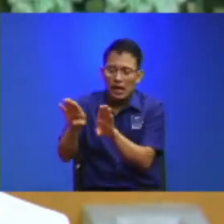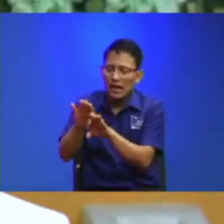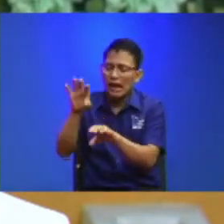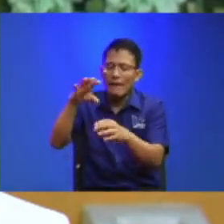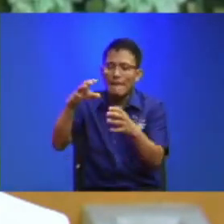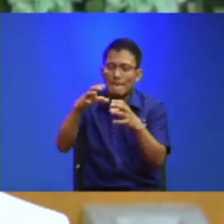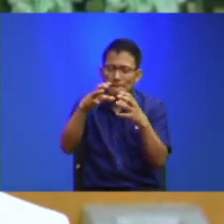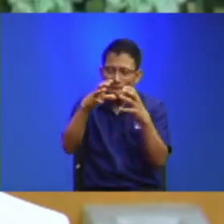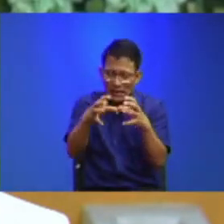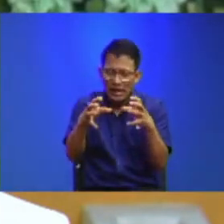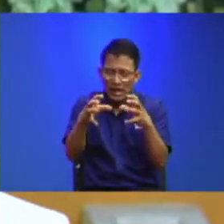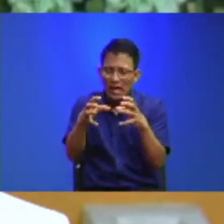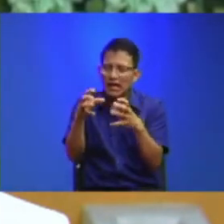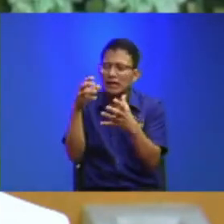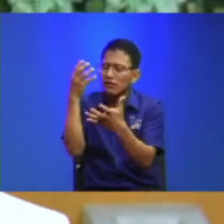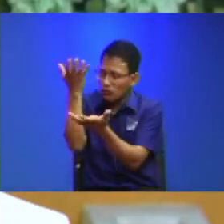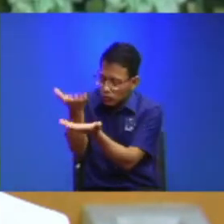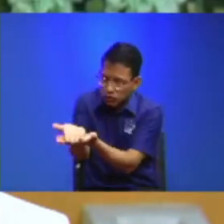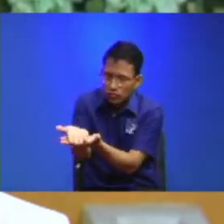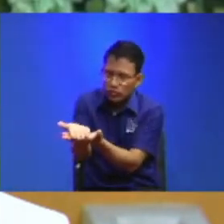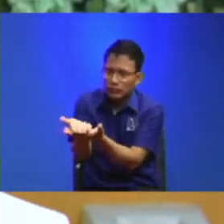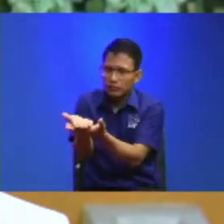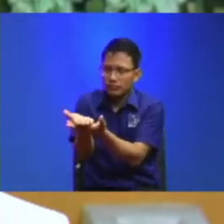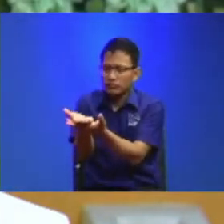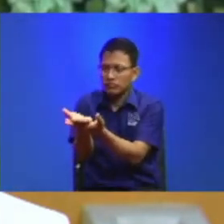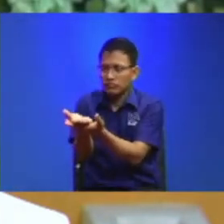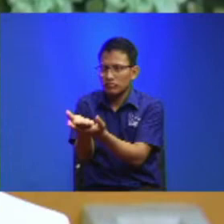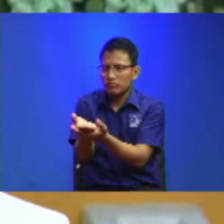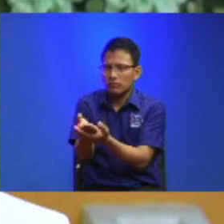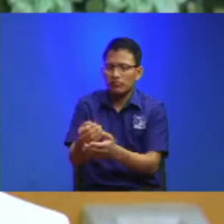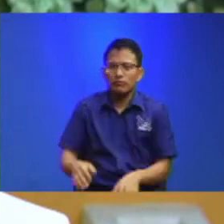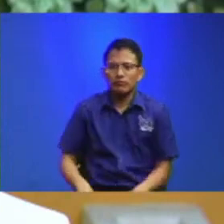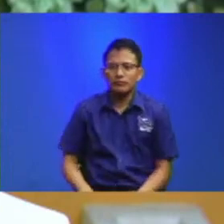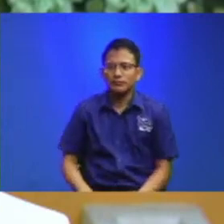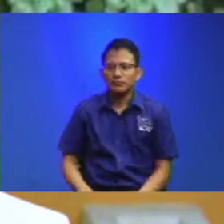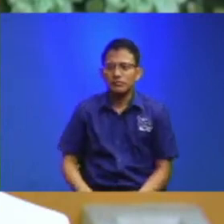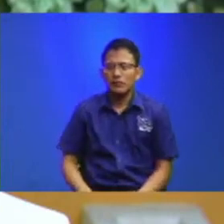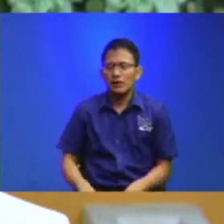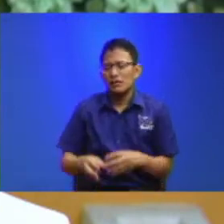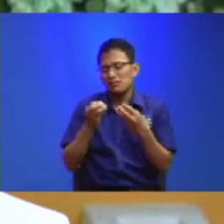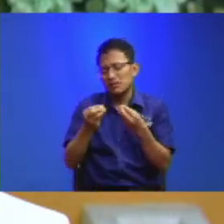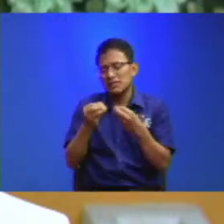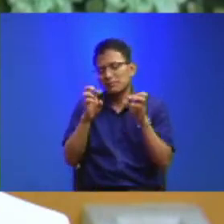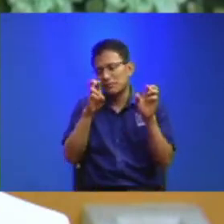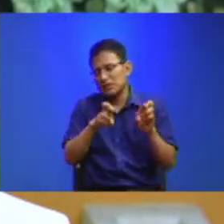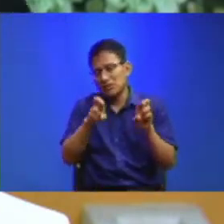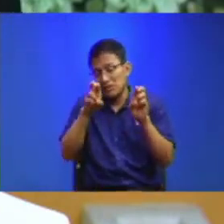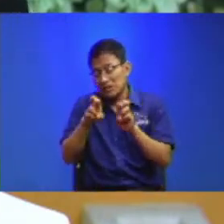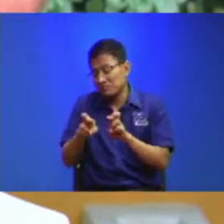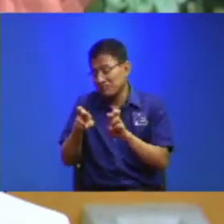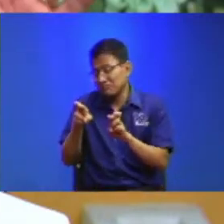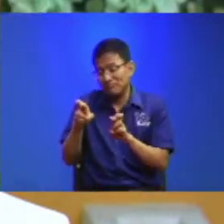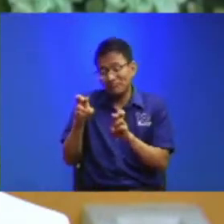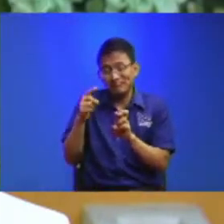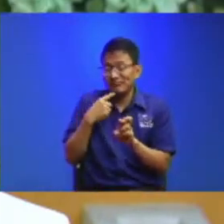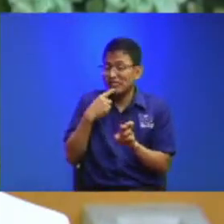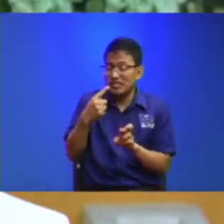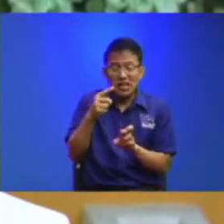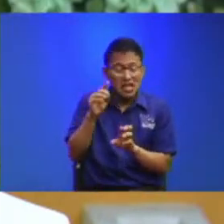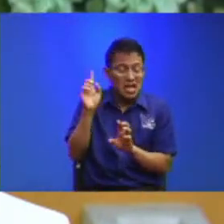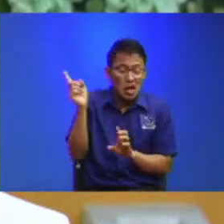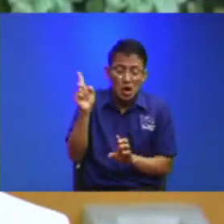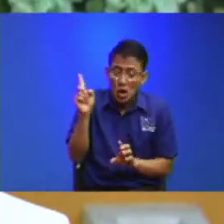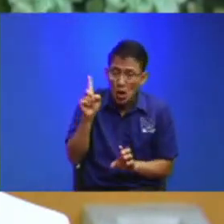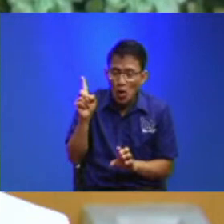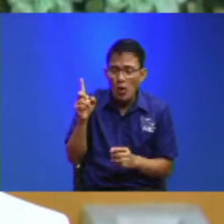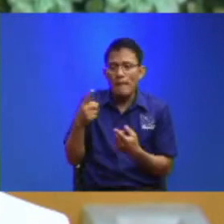tropiezo va a provenir de las juntas que nosotros tengamos. Muchas personas dicen que no es así, pues será su problema. La Biblia dice